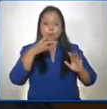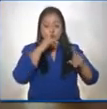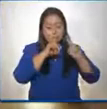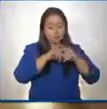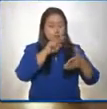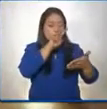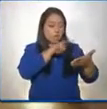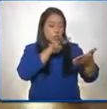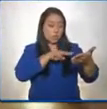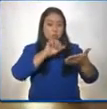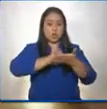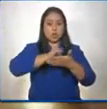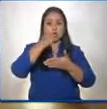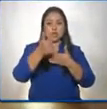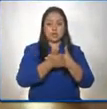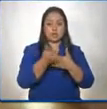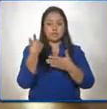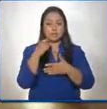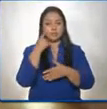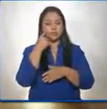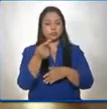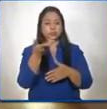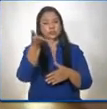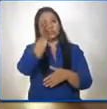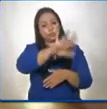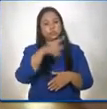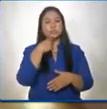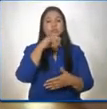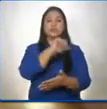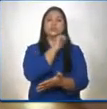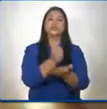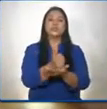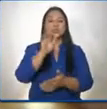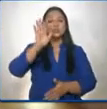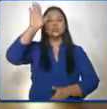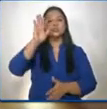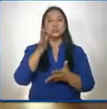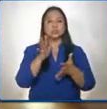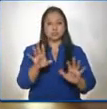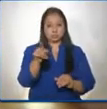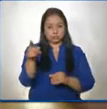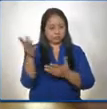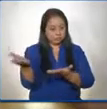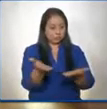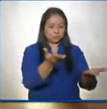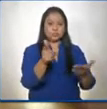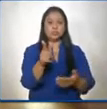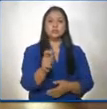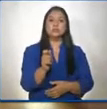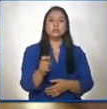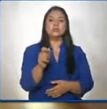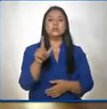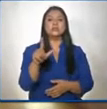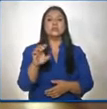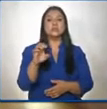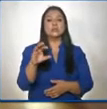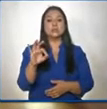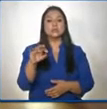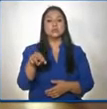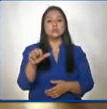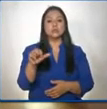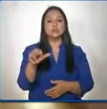para posteriormente someterla a consideración y aprobarla. Tiene usted la palabra, licenciado Leonardo.